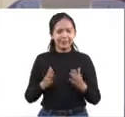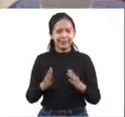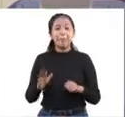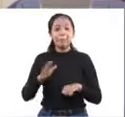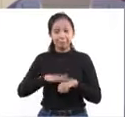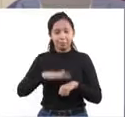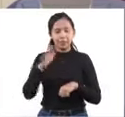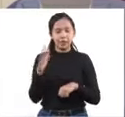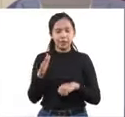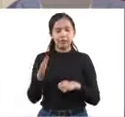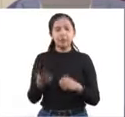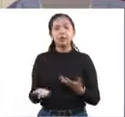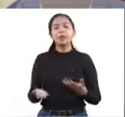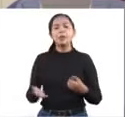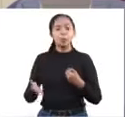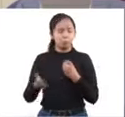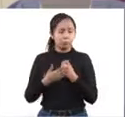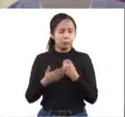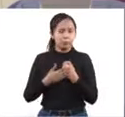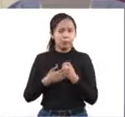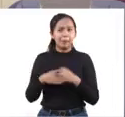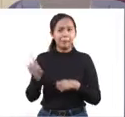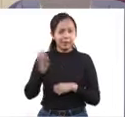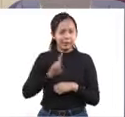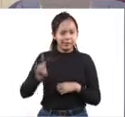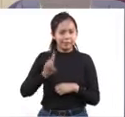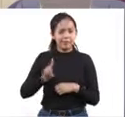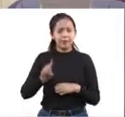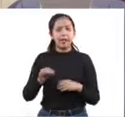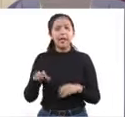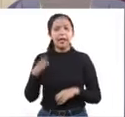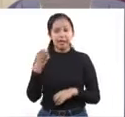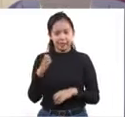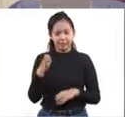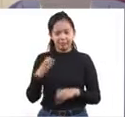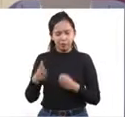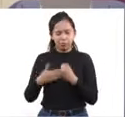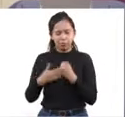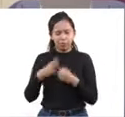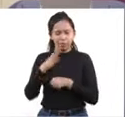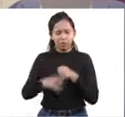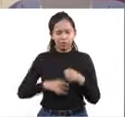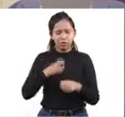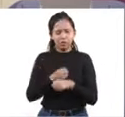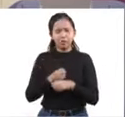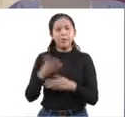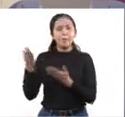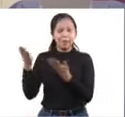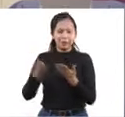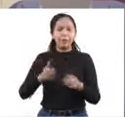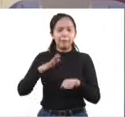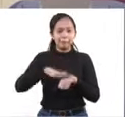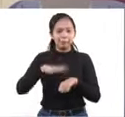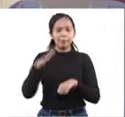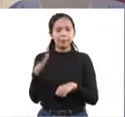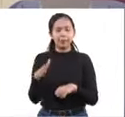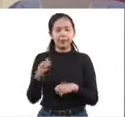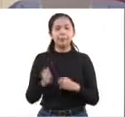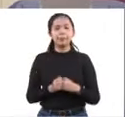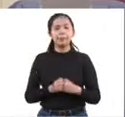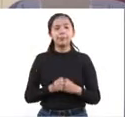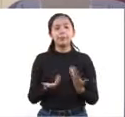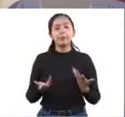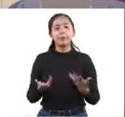para diciembre y enero del próximo año. Ya para el fin de año vamos a poder haber